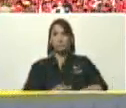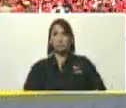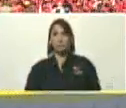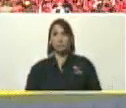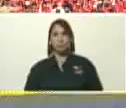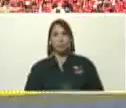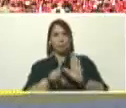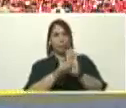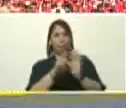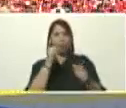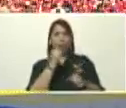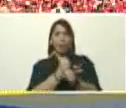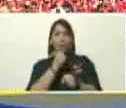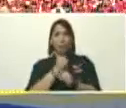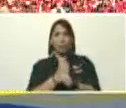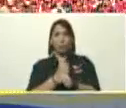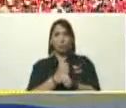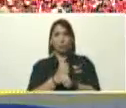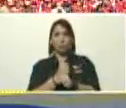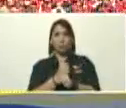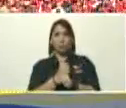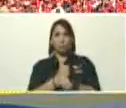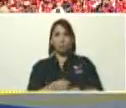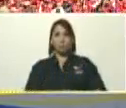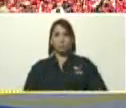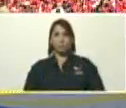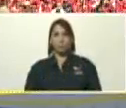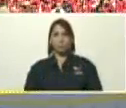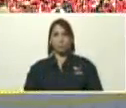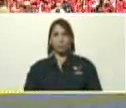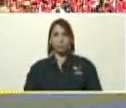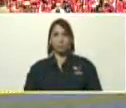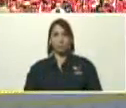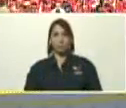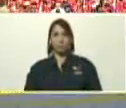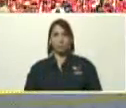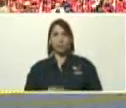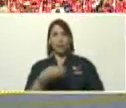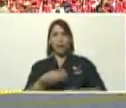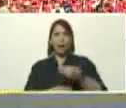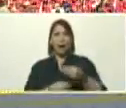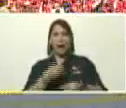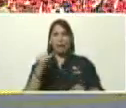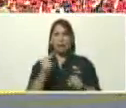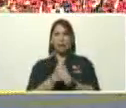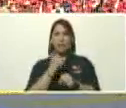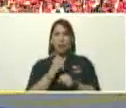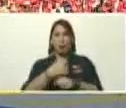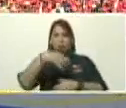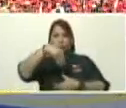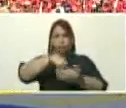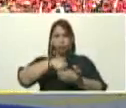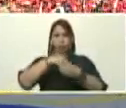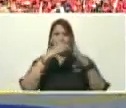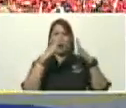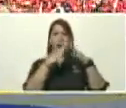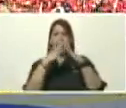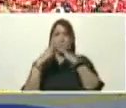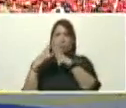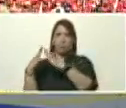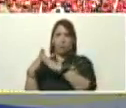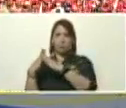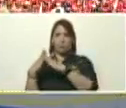Ley de los trabajadores y trabajadoras que realizan trabajo en el hogar.